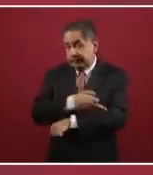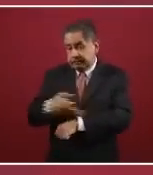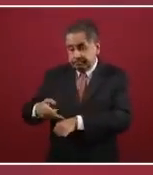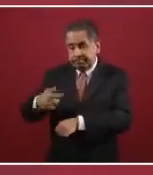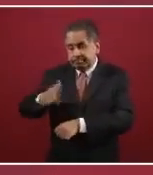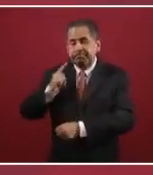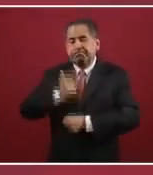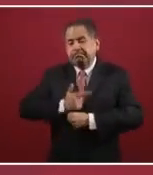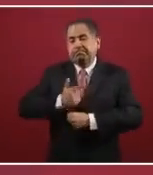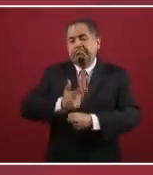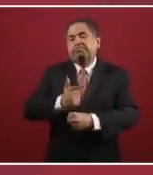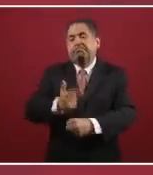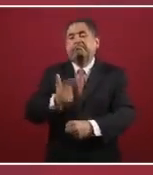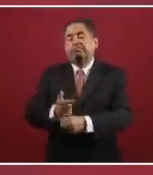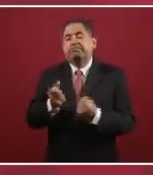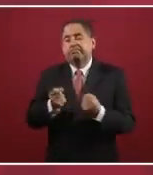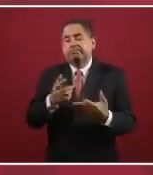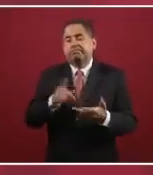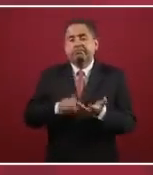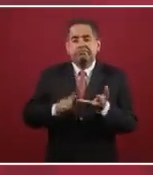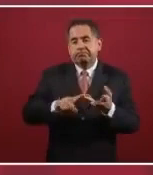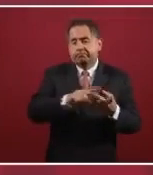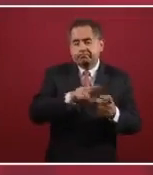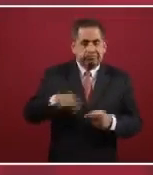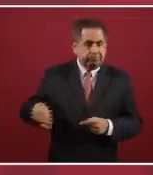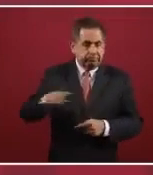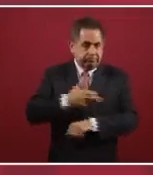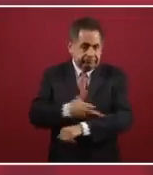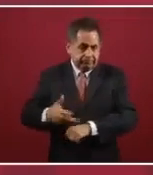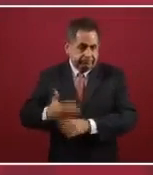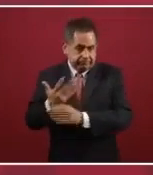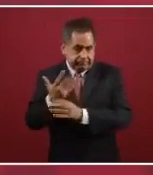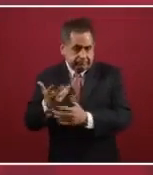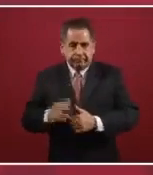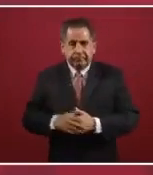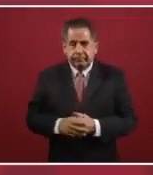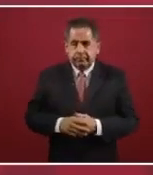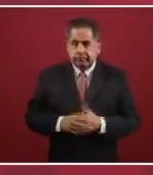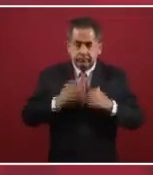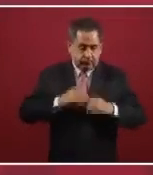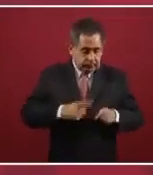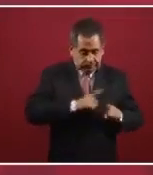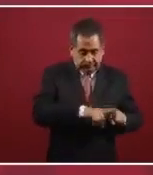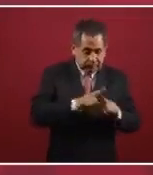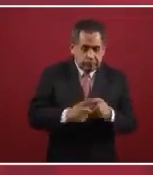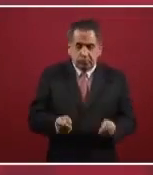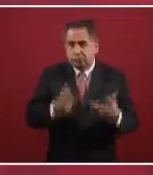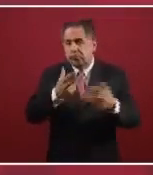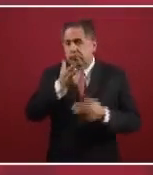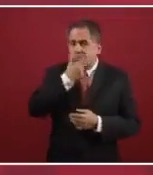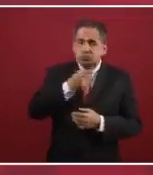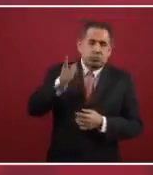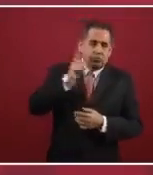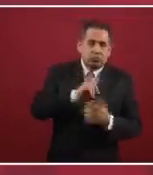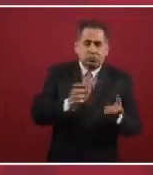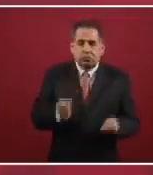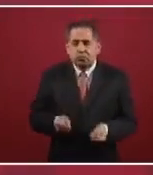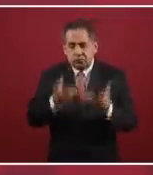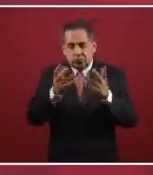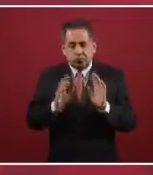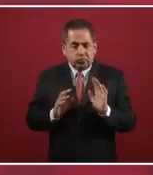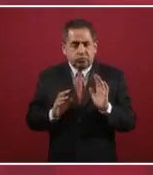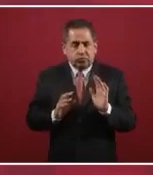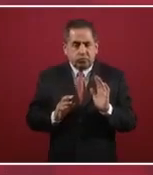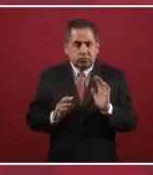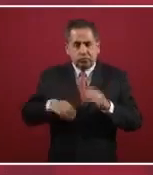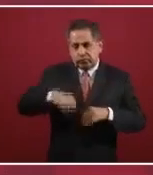que ha permitido identificar este tipo de problemas. Y en caso a la composición, no traigo aquí el dato en cuanto a composición por